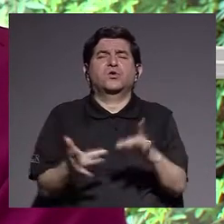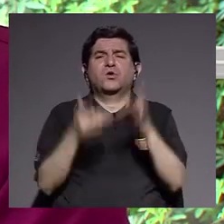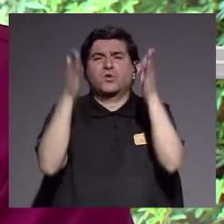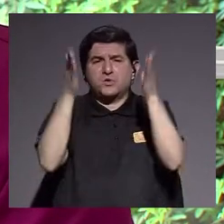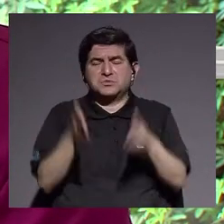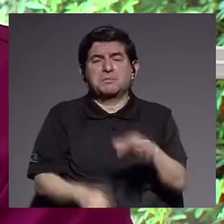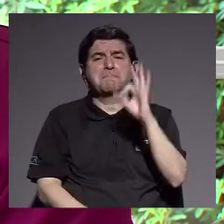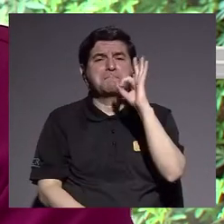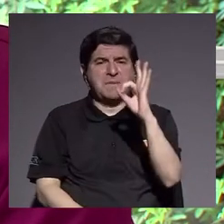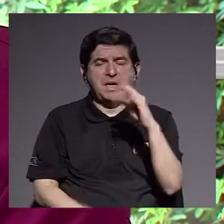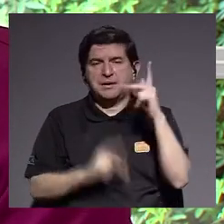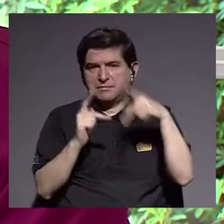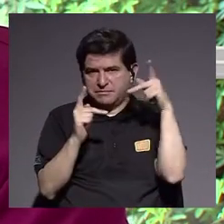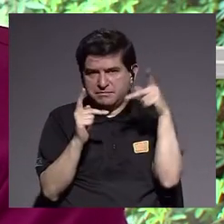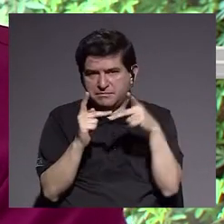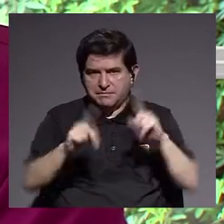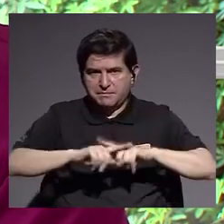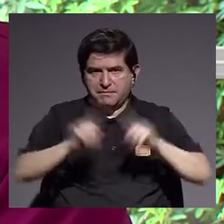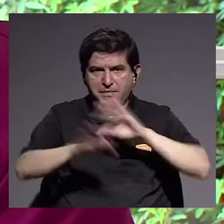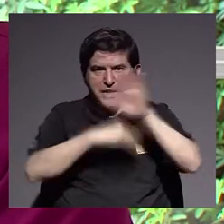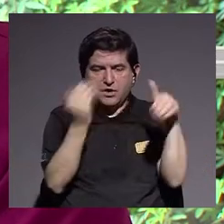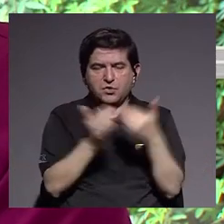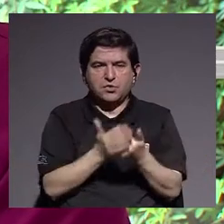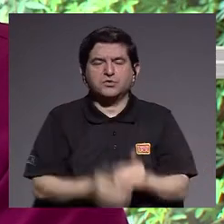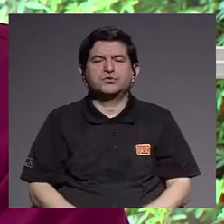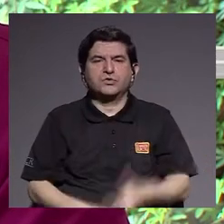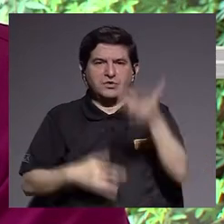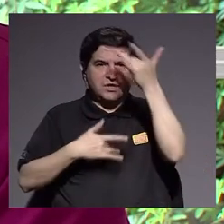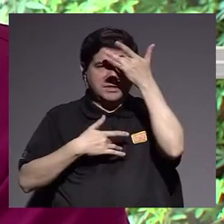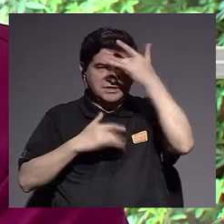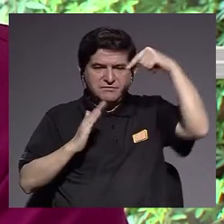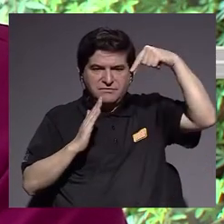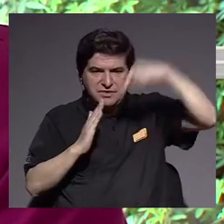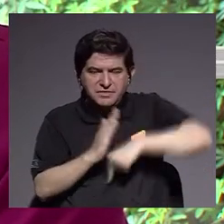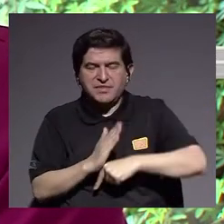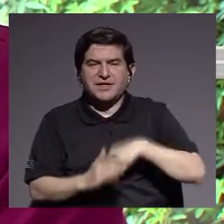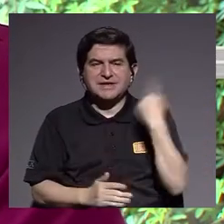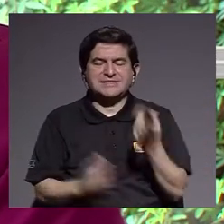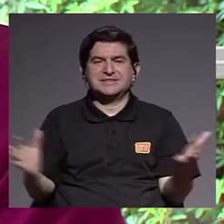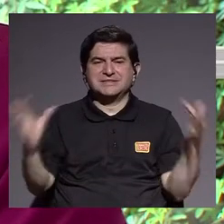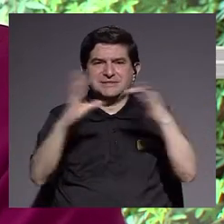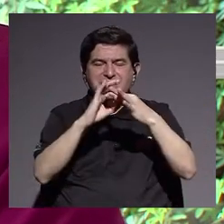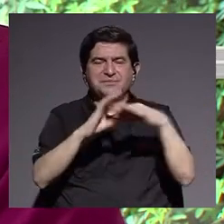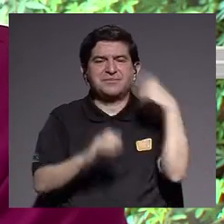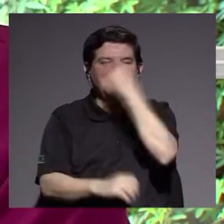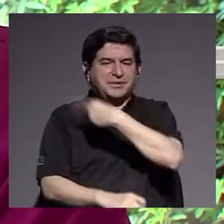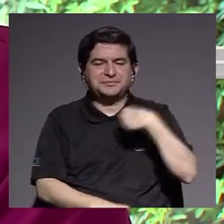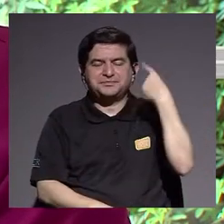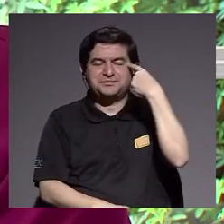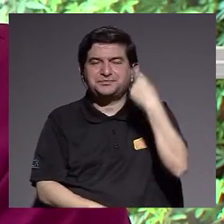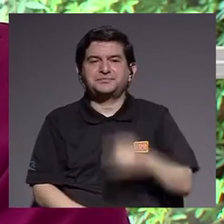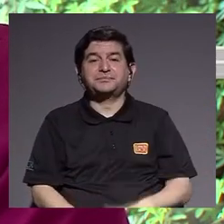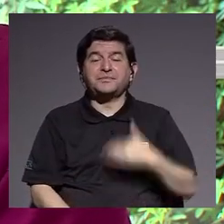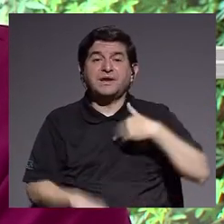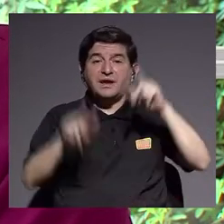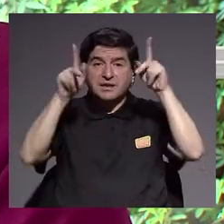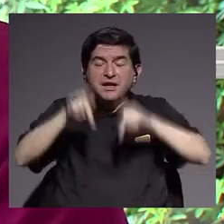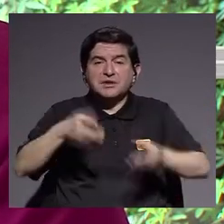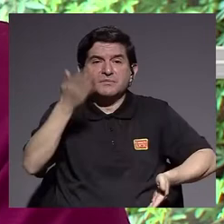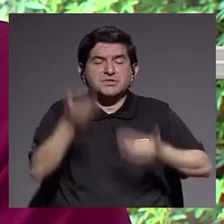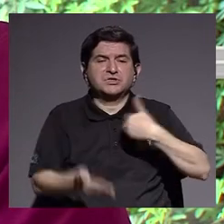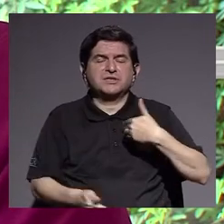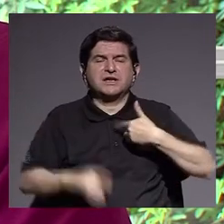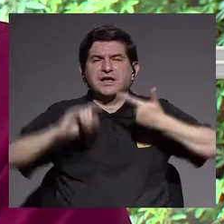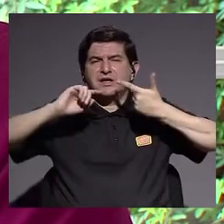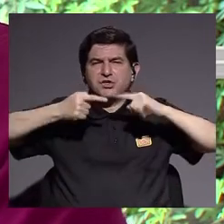especialista y eso está bien no está perfecto pero todos los padecimientos de fondo se comunica siempre siempre siempre a cavidad oral entonces podemos tener